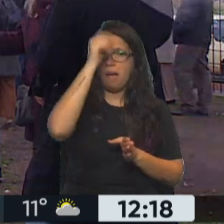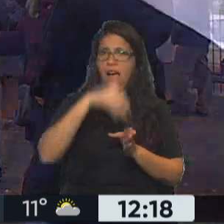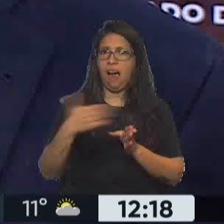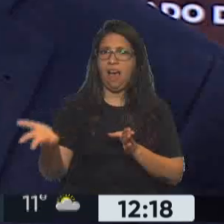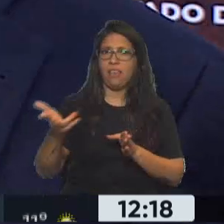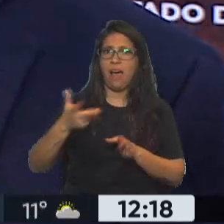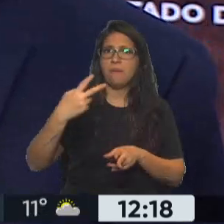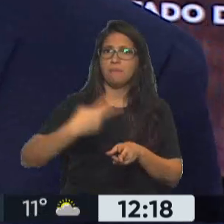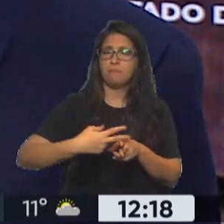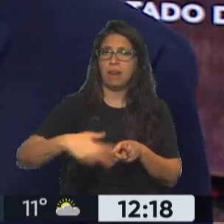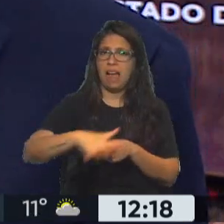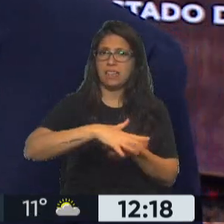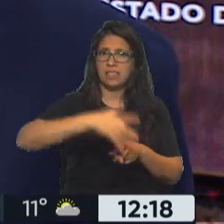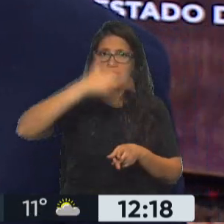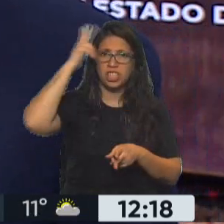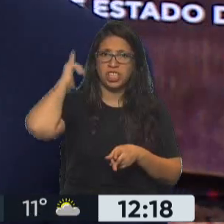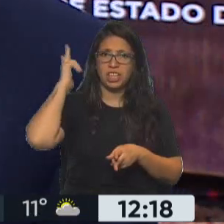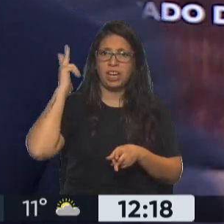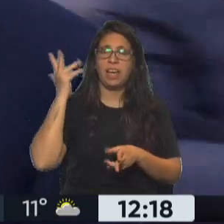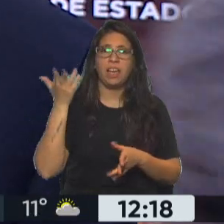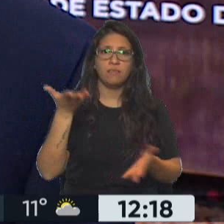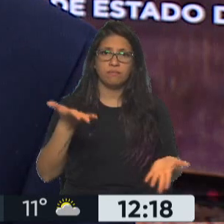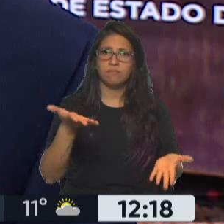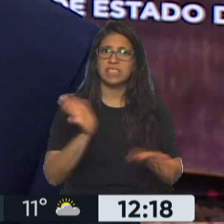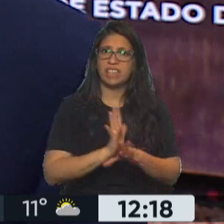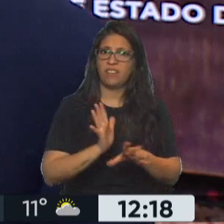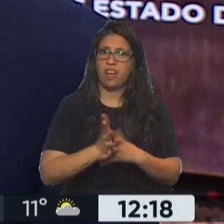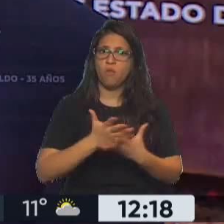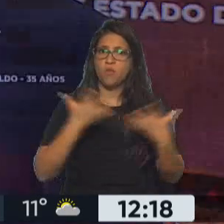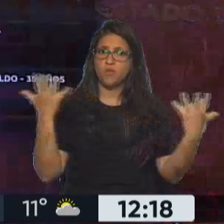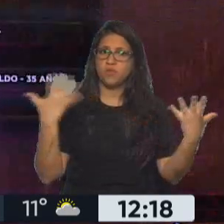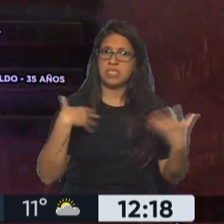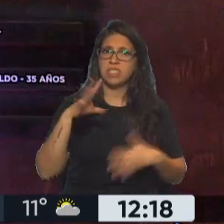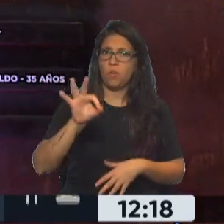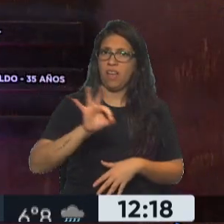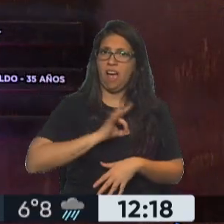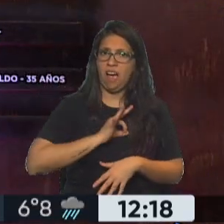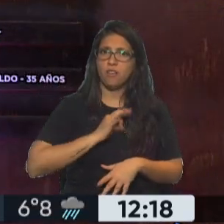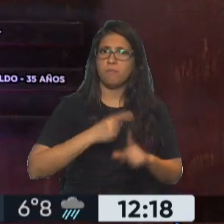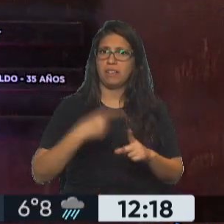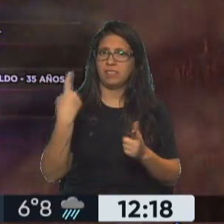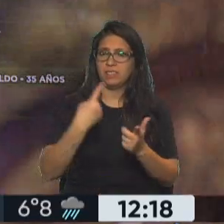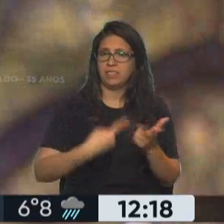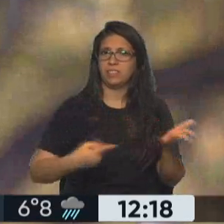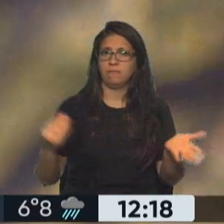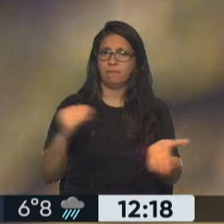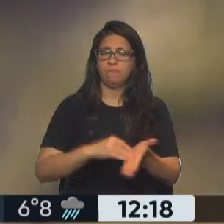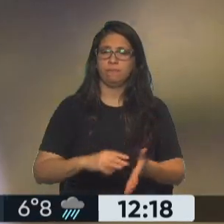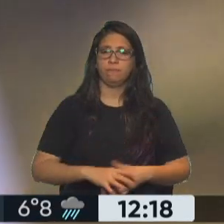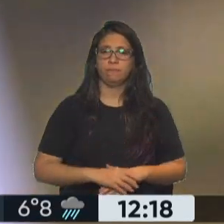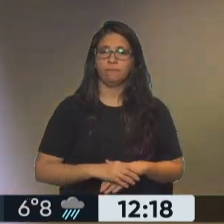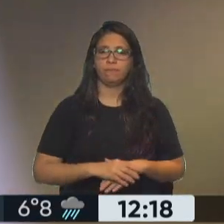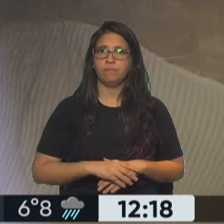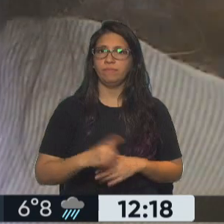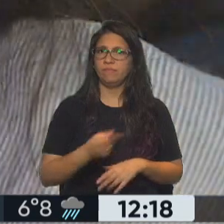Plaza Chile, bueno, tiene todo el simbolismo no solo de estos 50 años, sino que también de lo que esto implica. Ante todos